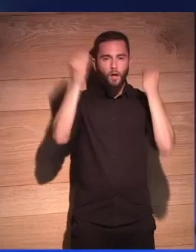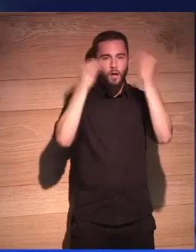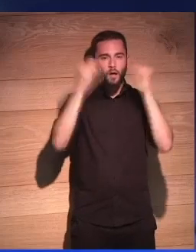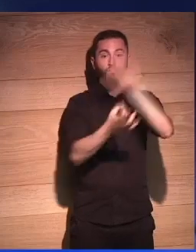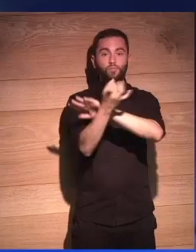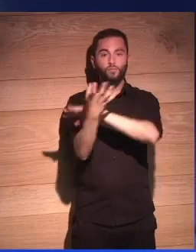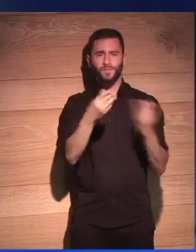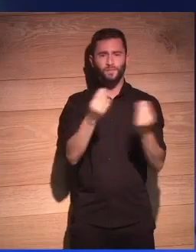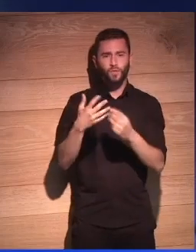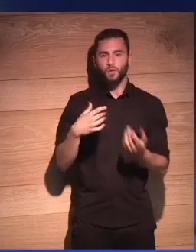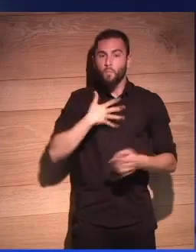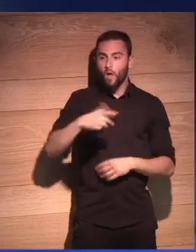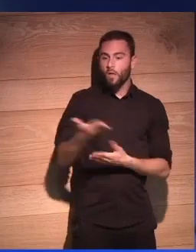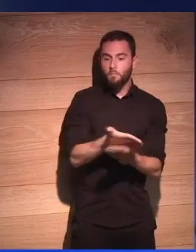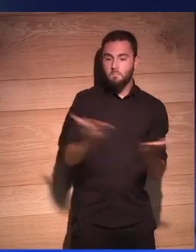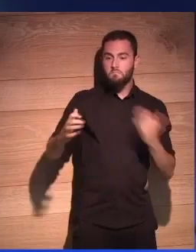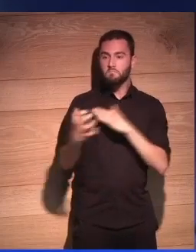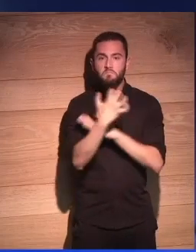que la gente se ríe de mí?